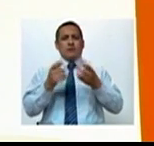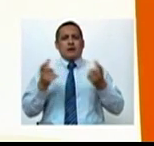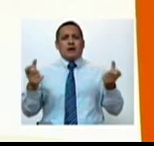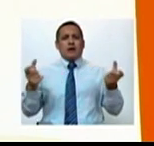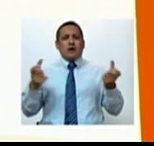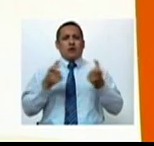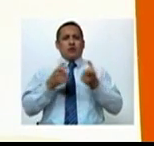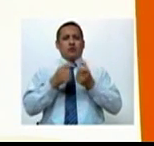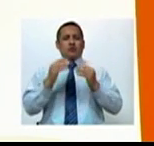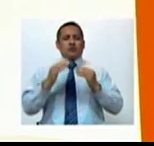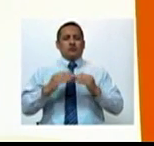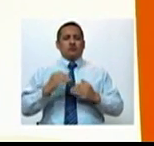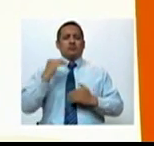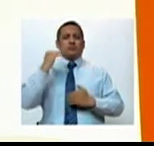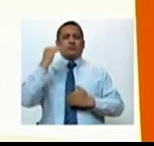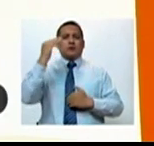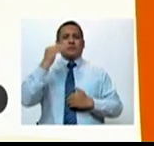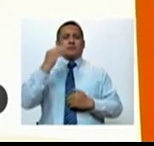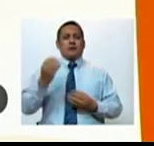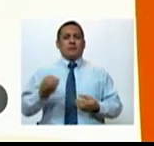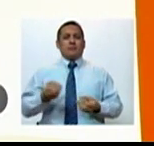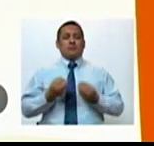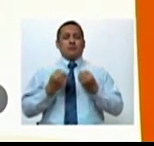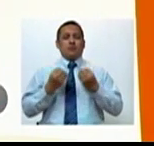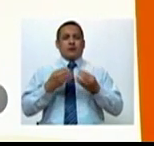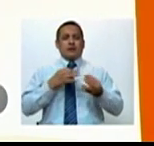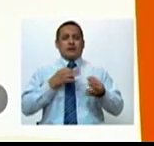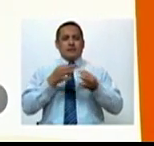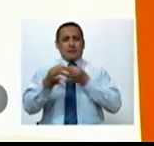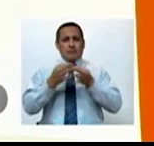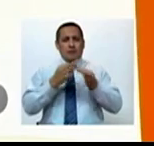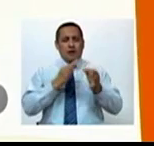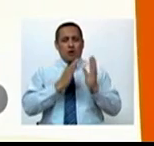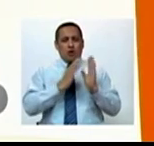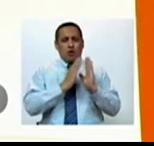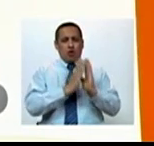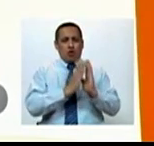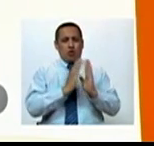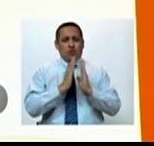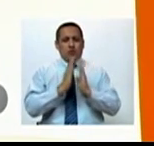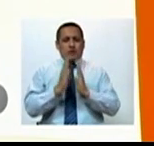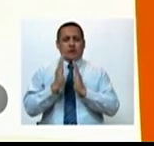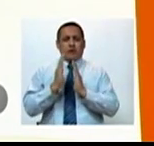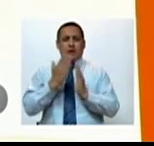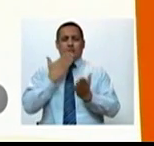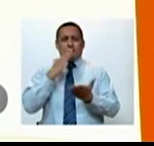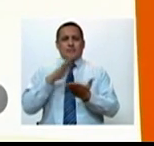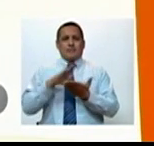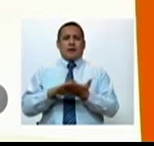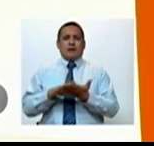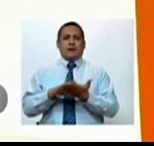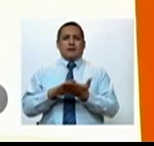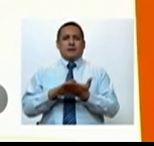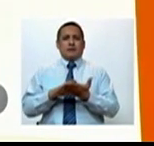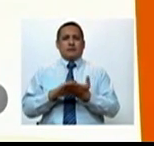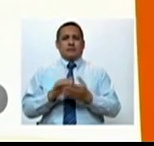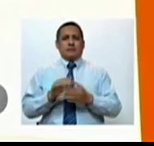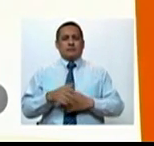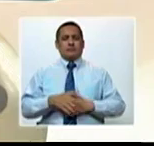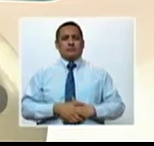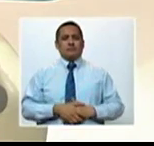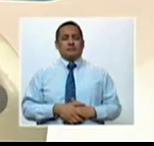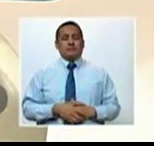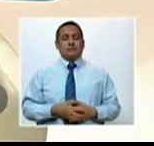la Corte Suprema porque se ha reformado en peor.